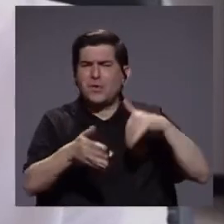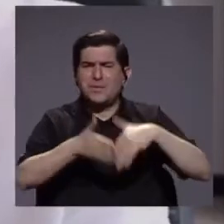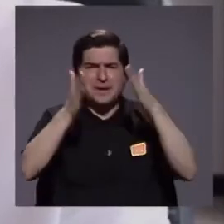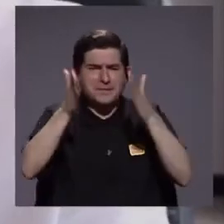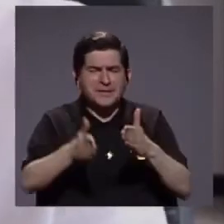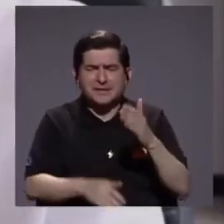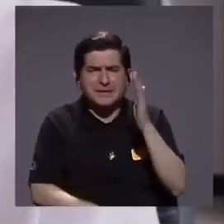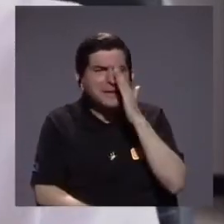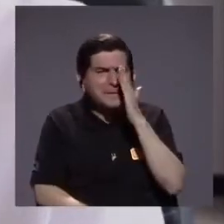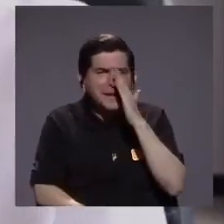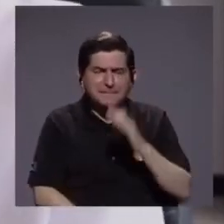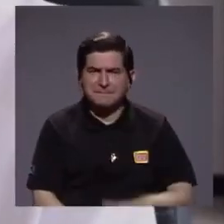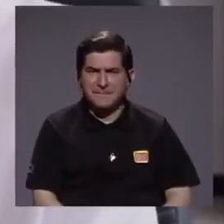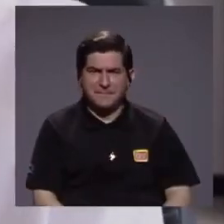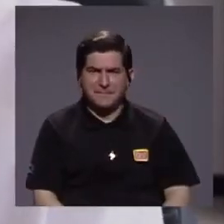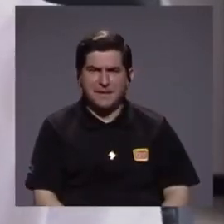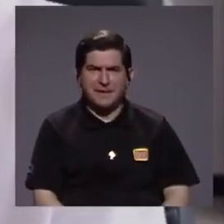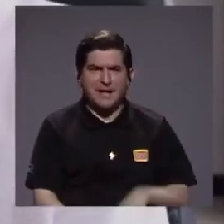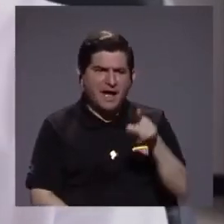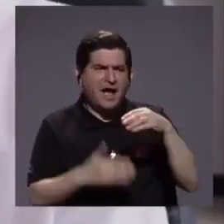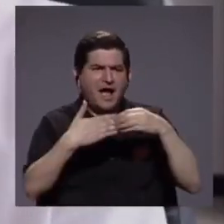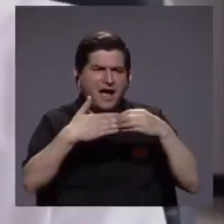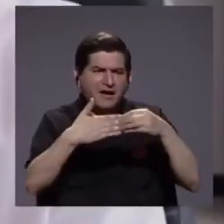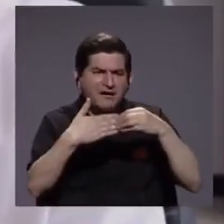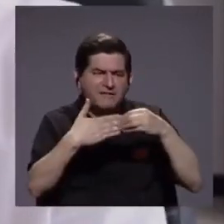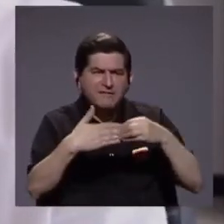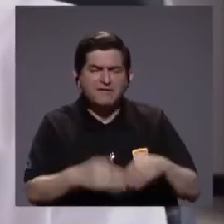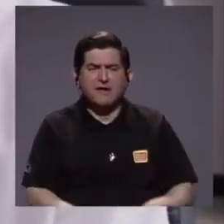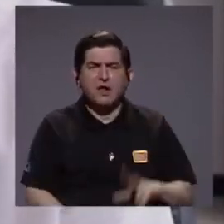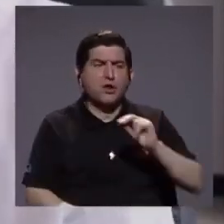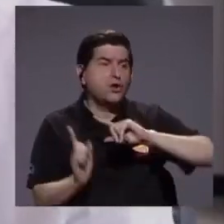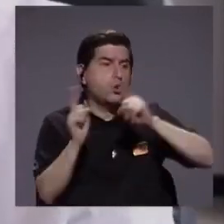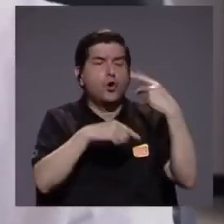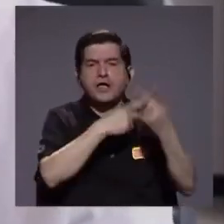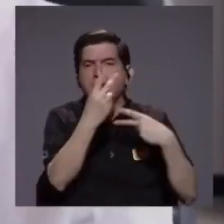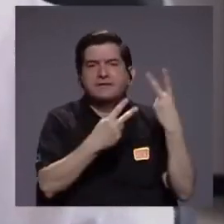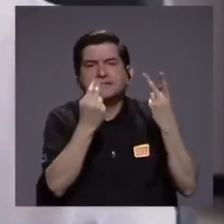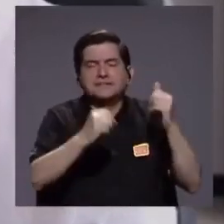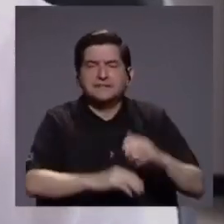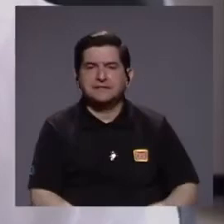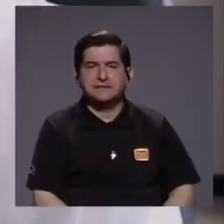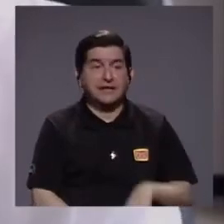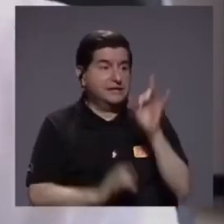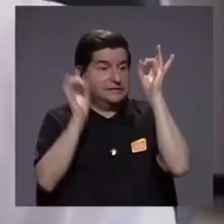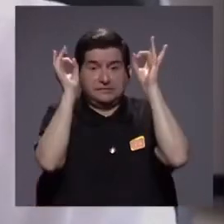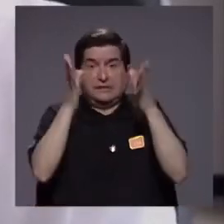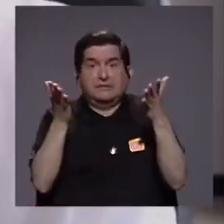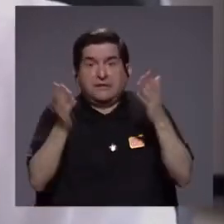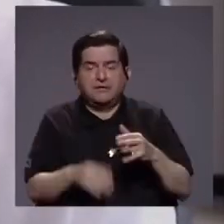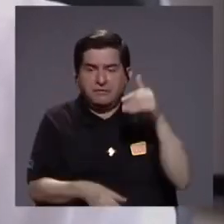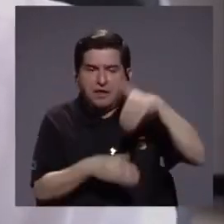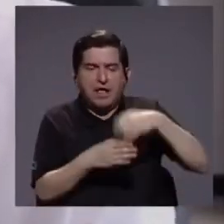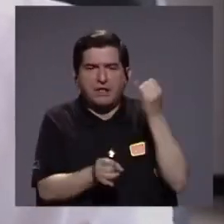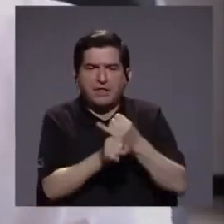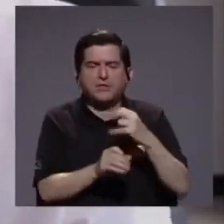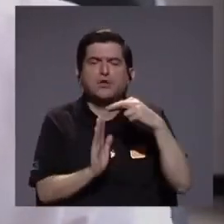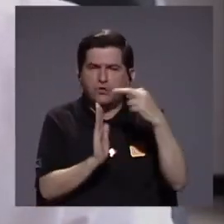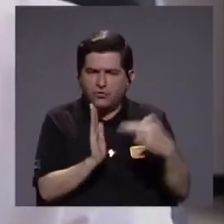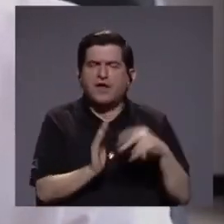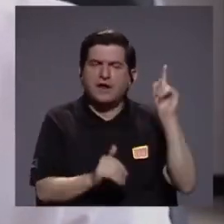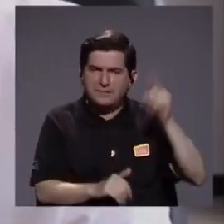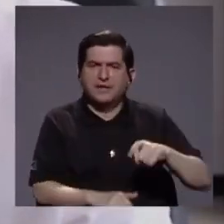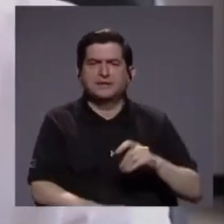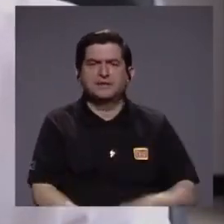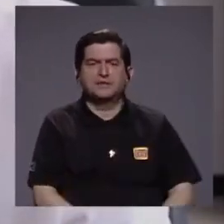madre una flexibilidad para no ir a una gira, por ejemplo. Eso es una barbaridad en la institución, debe reglamentarse, sin